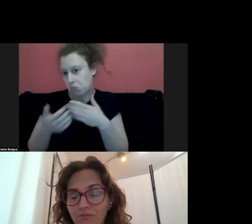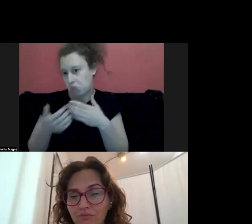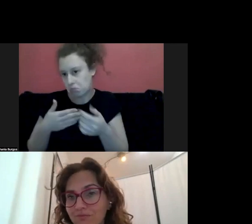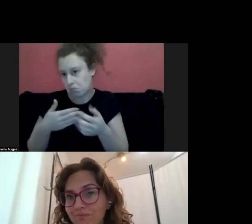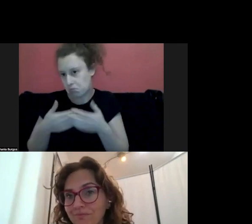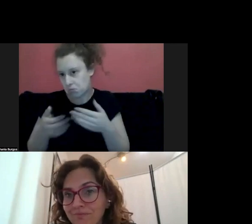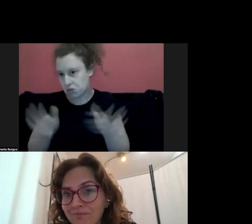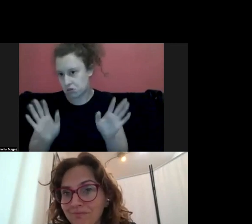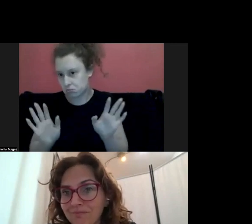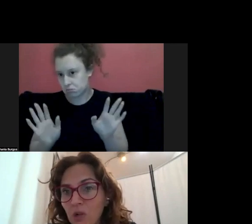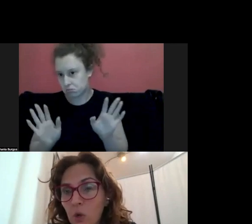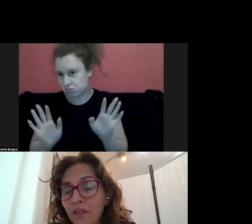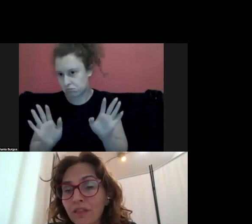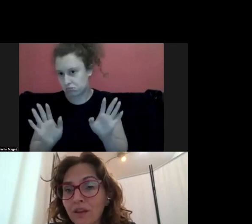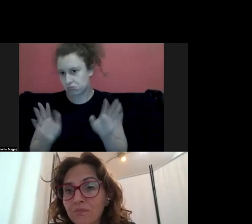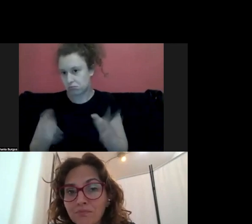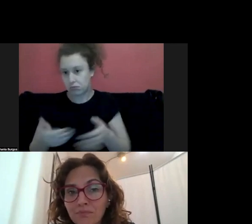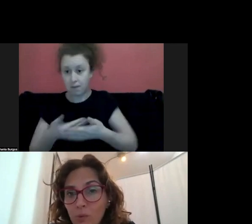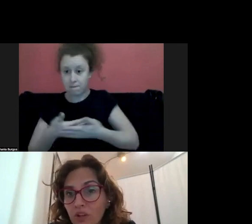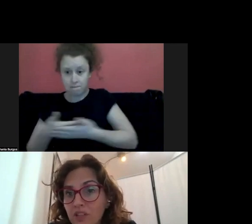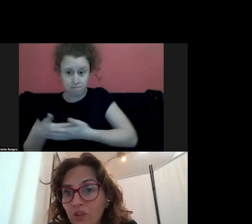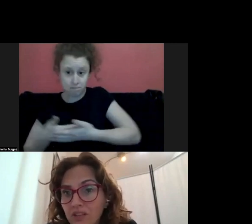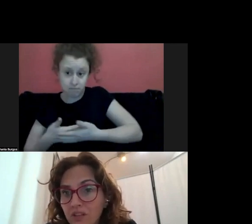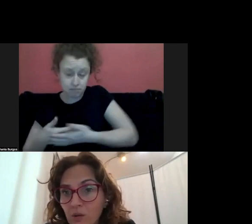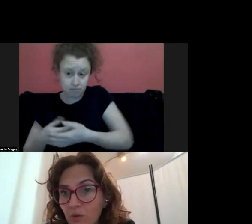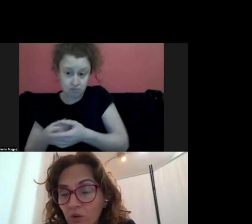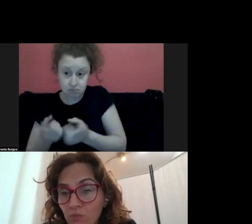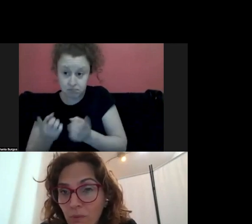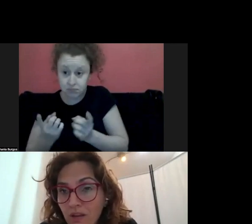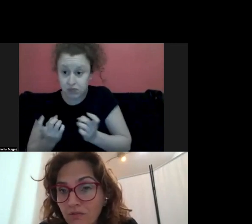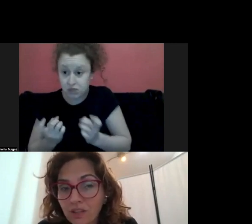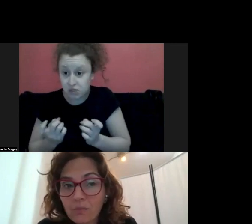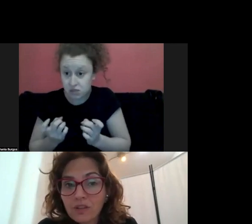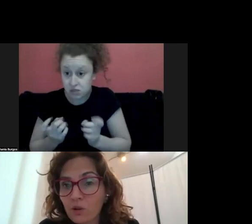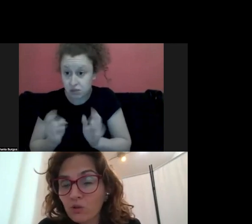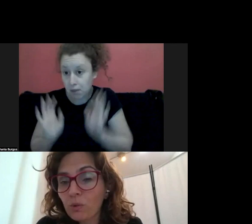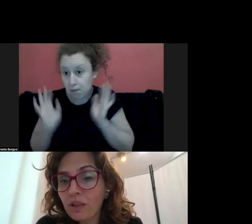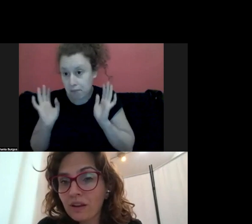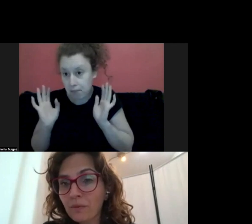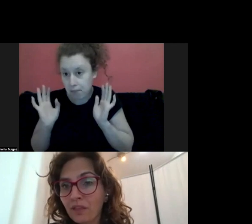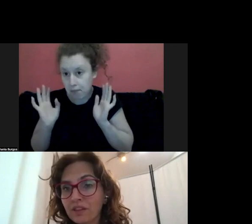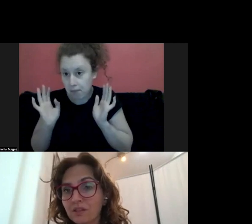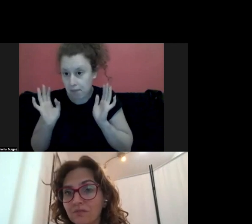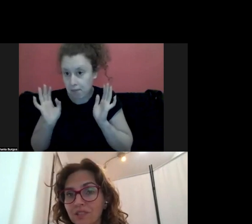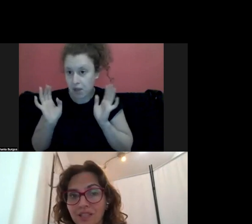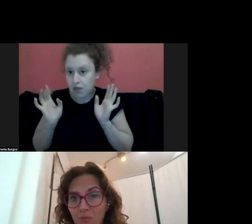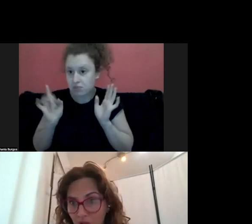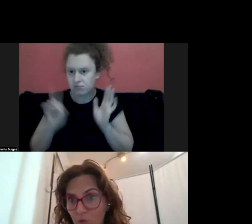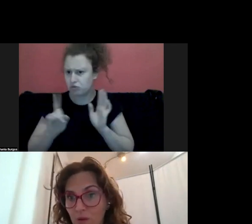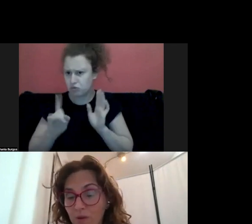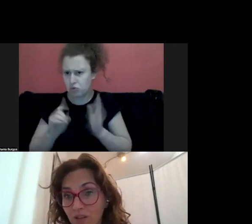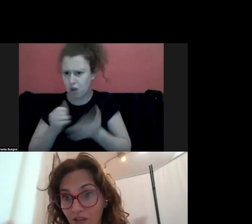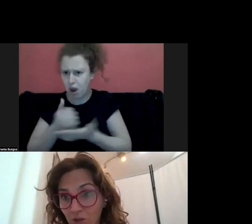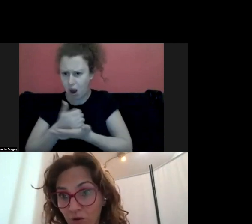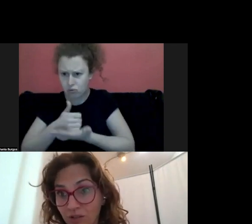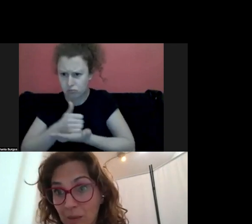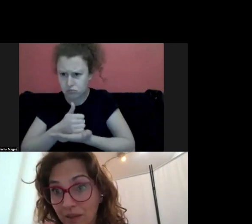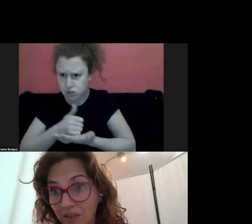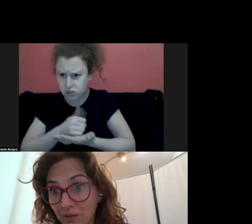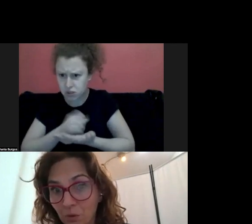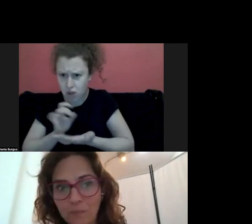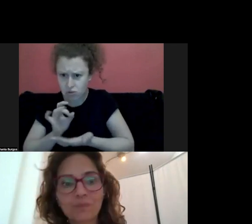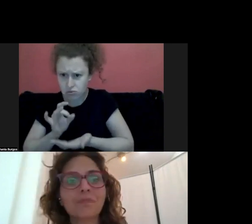reconducirlo. Lo hace no porque sea autista, sino porque es un bebé. También se nos olvidan a veces que también son bebés. Eso